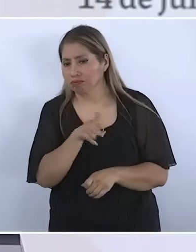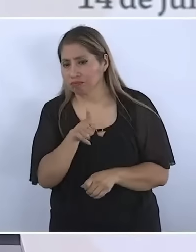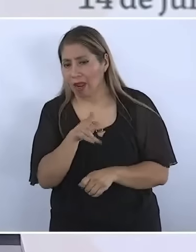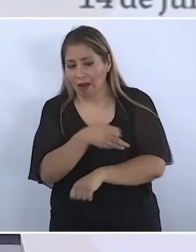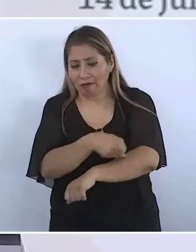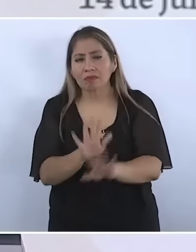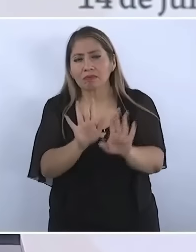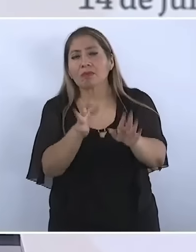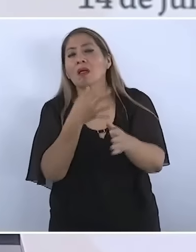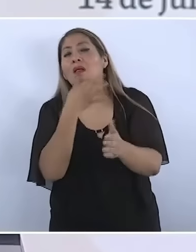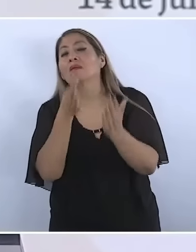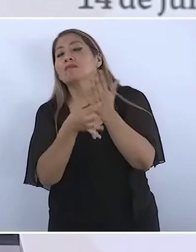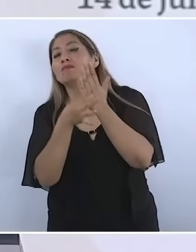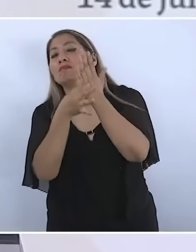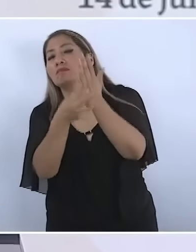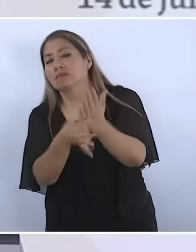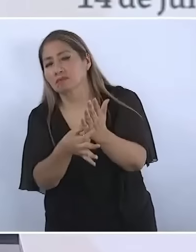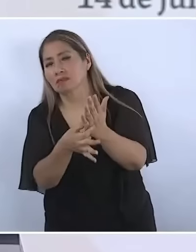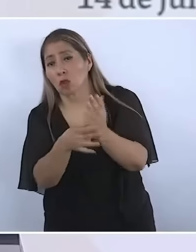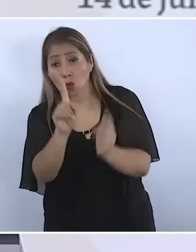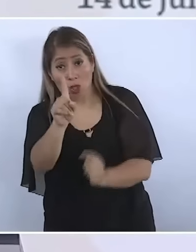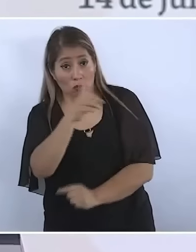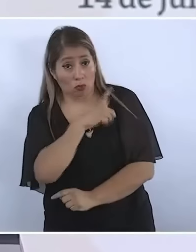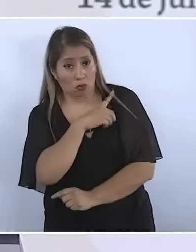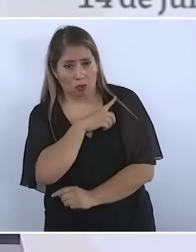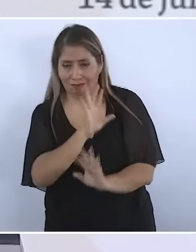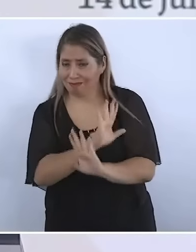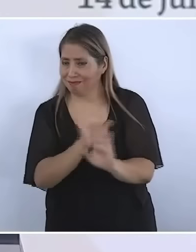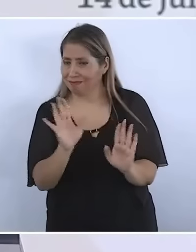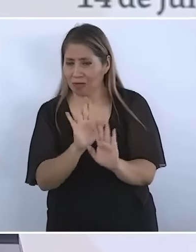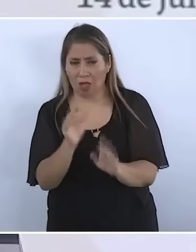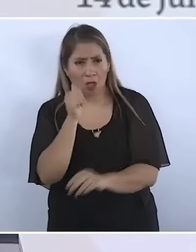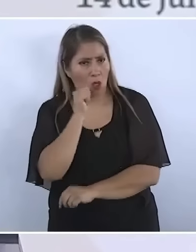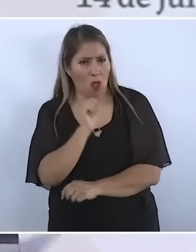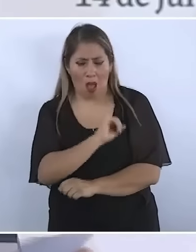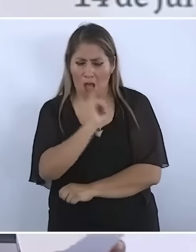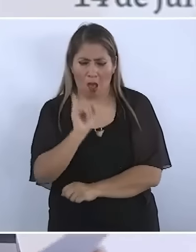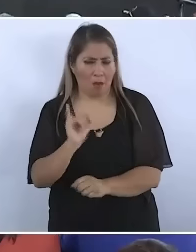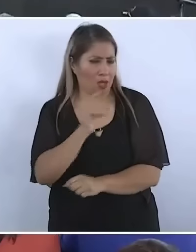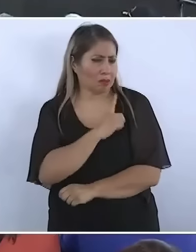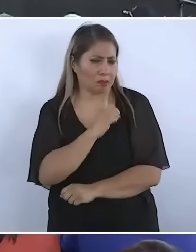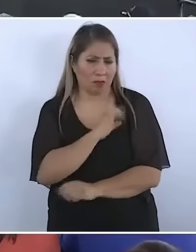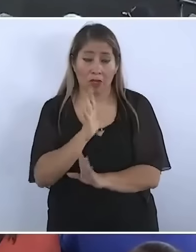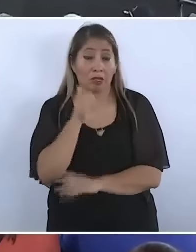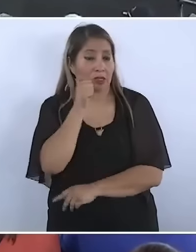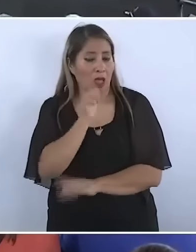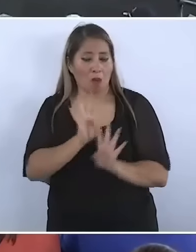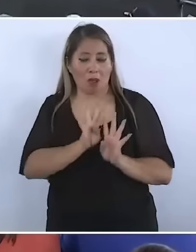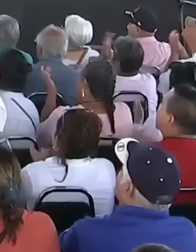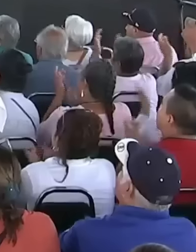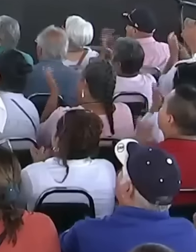familias decirles que no han estado solas y que no van a estar solas. Muchas gracias.